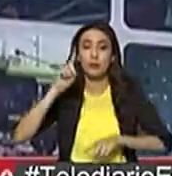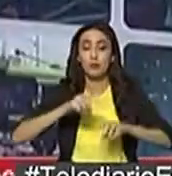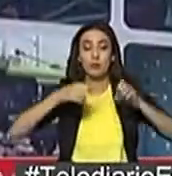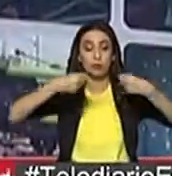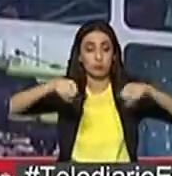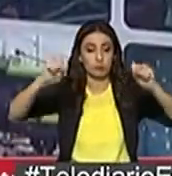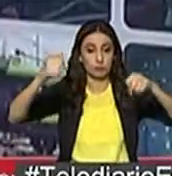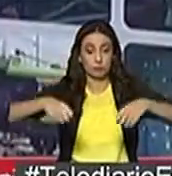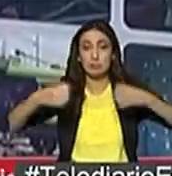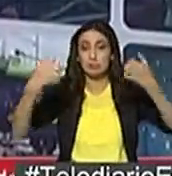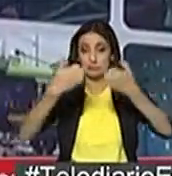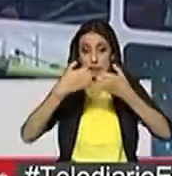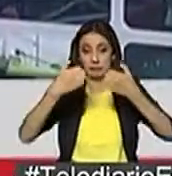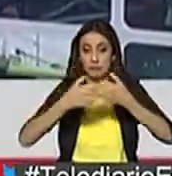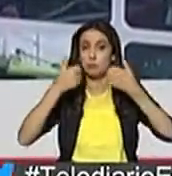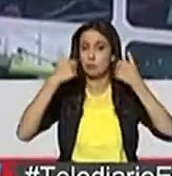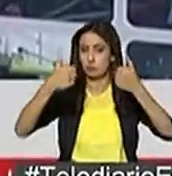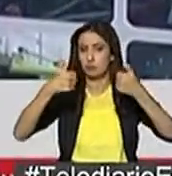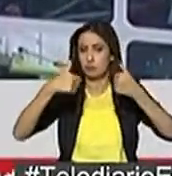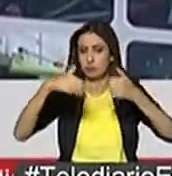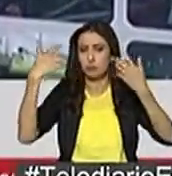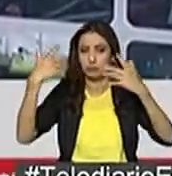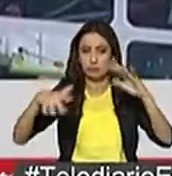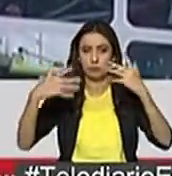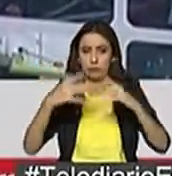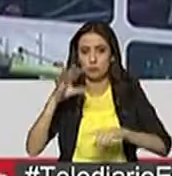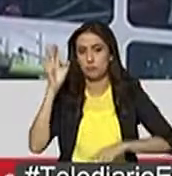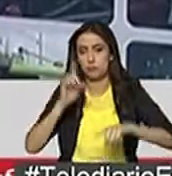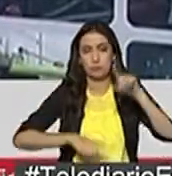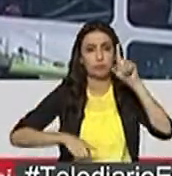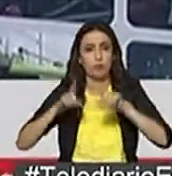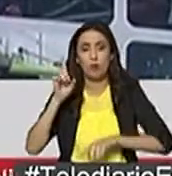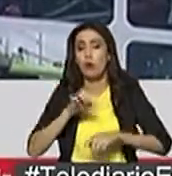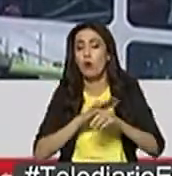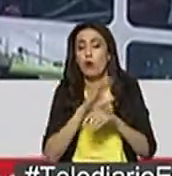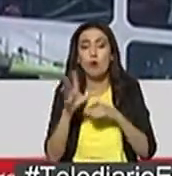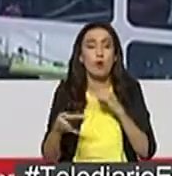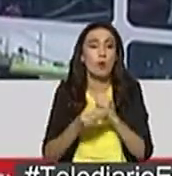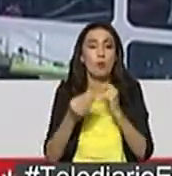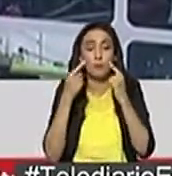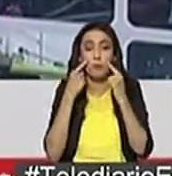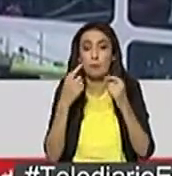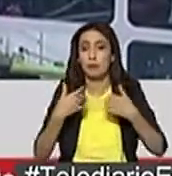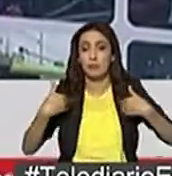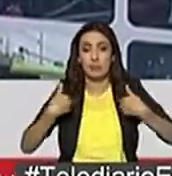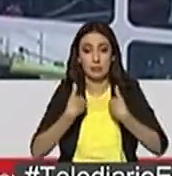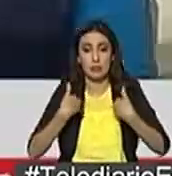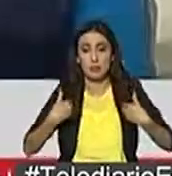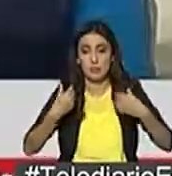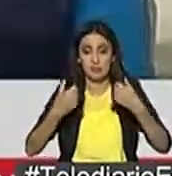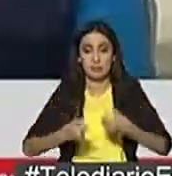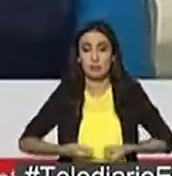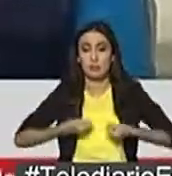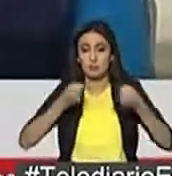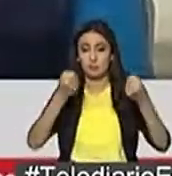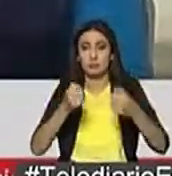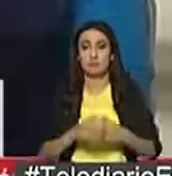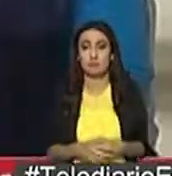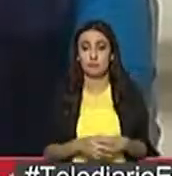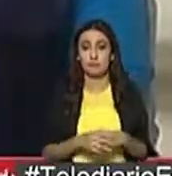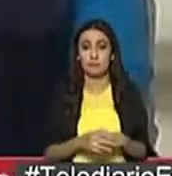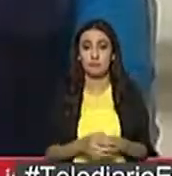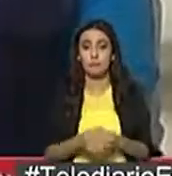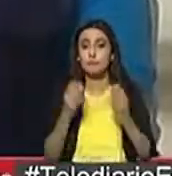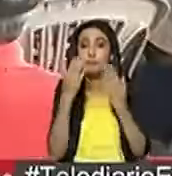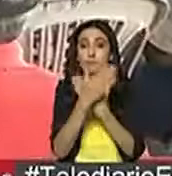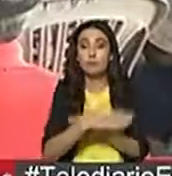Sean realmente la gente que debe de ser focalizada con el beneficio, ¿no?, que el Estado piensa dar. El sábado 30 de